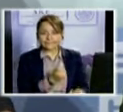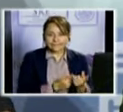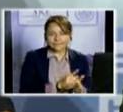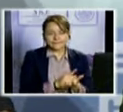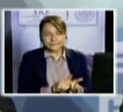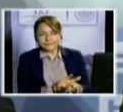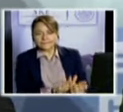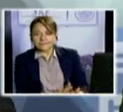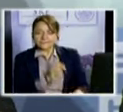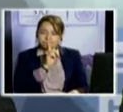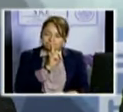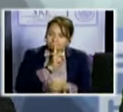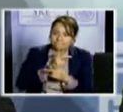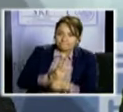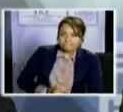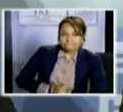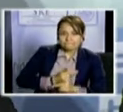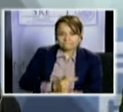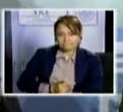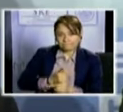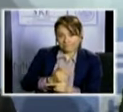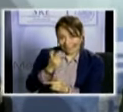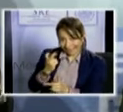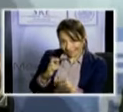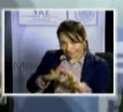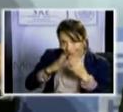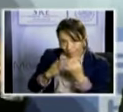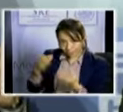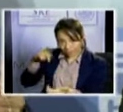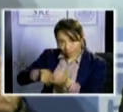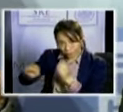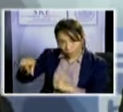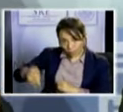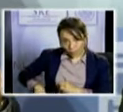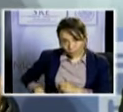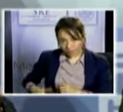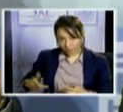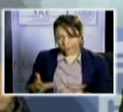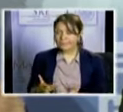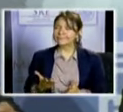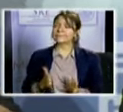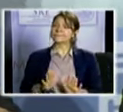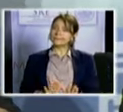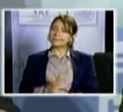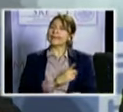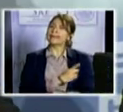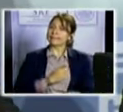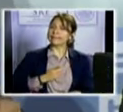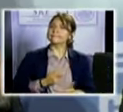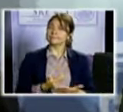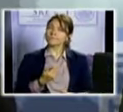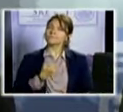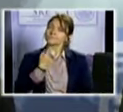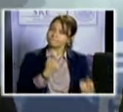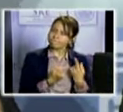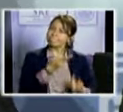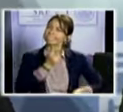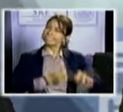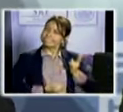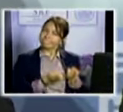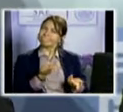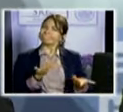discutirlo. Habría que discutirlo al menos en términos de su compatibilidad o no con las obligaciones, y yo te diría